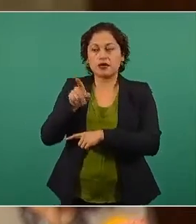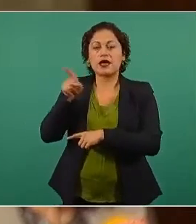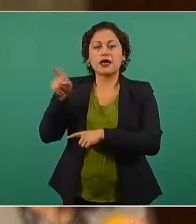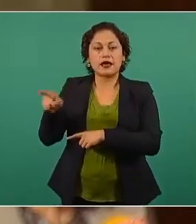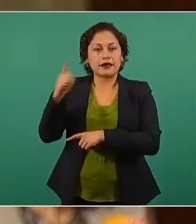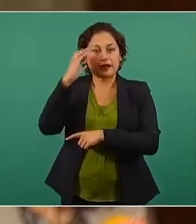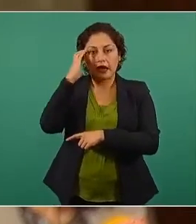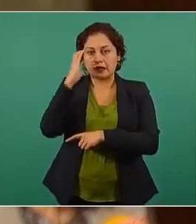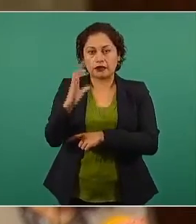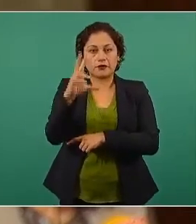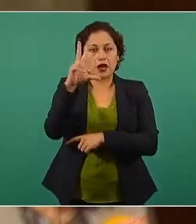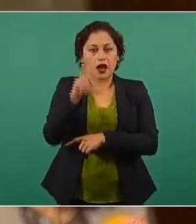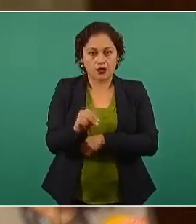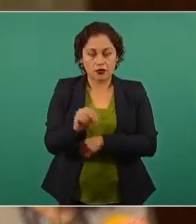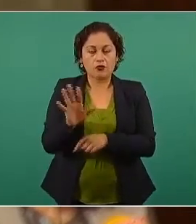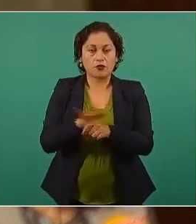¿no?